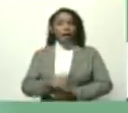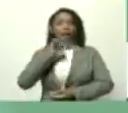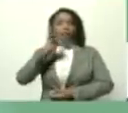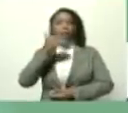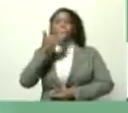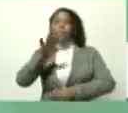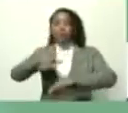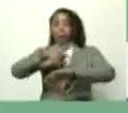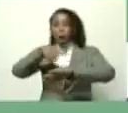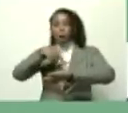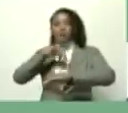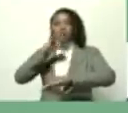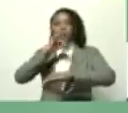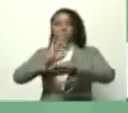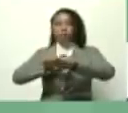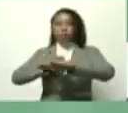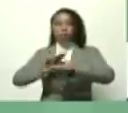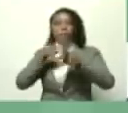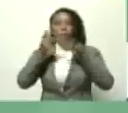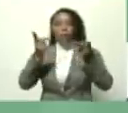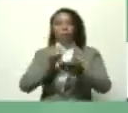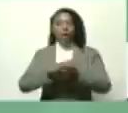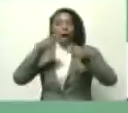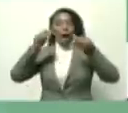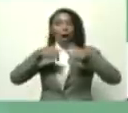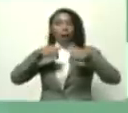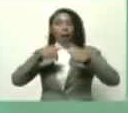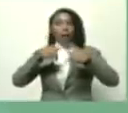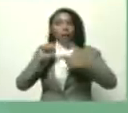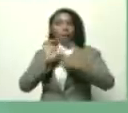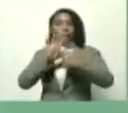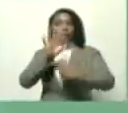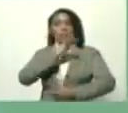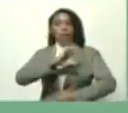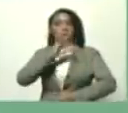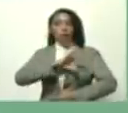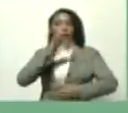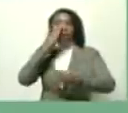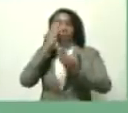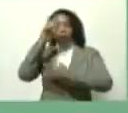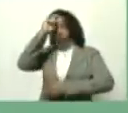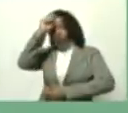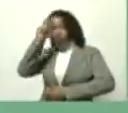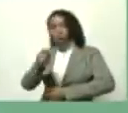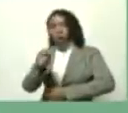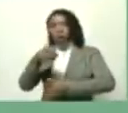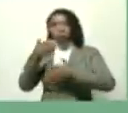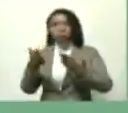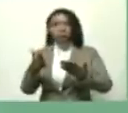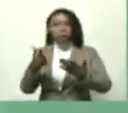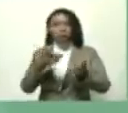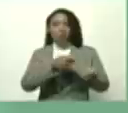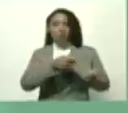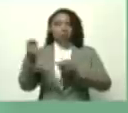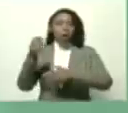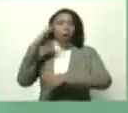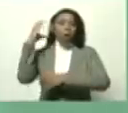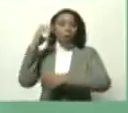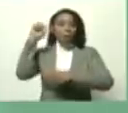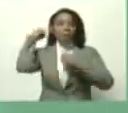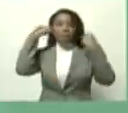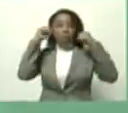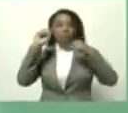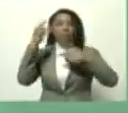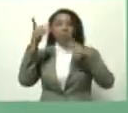próximas horas. Y aquí, este señor reconoce que lo llevaban a Colombia, lo entrenaban, y la